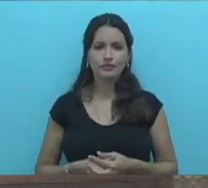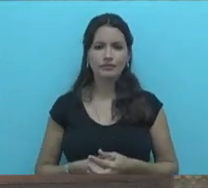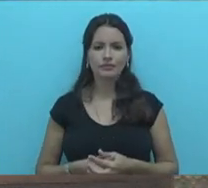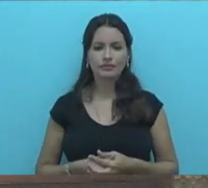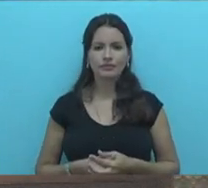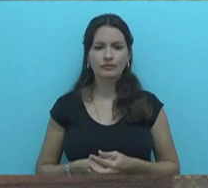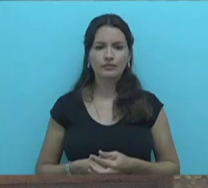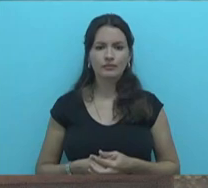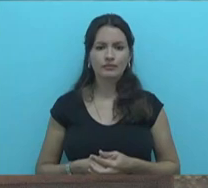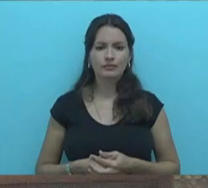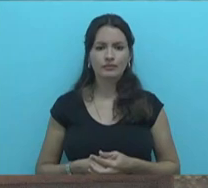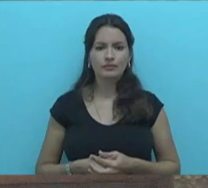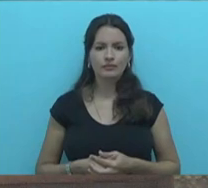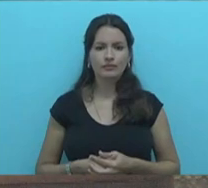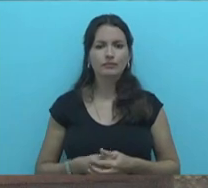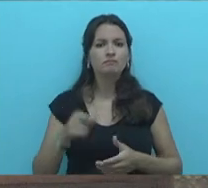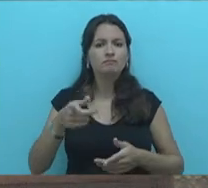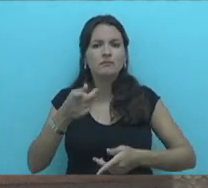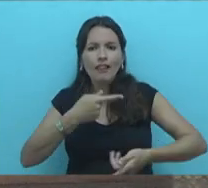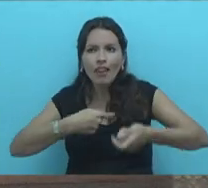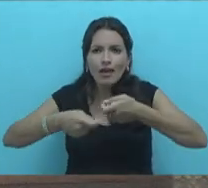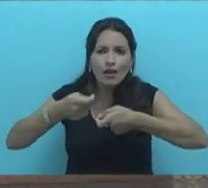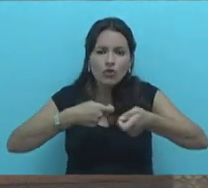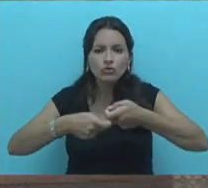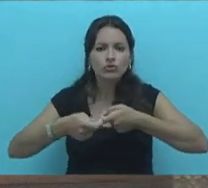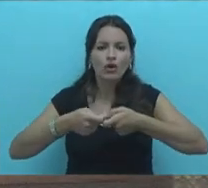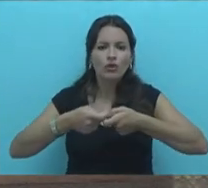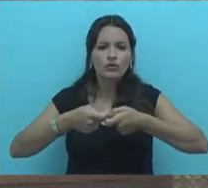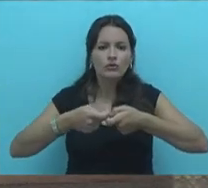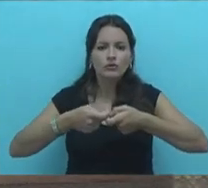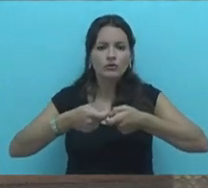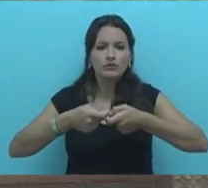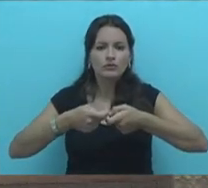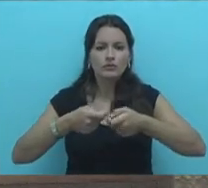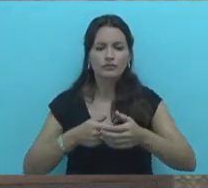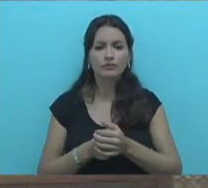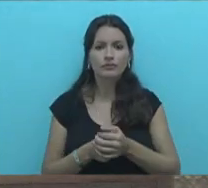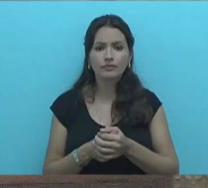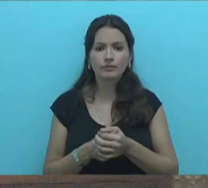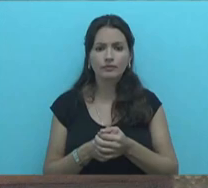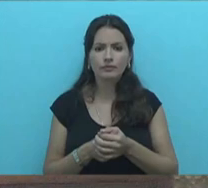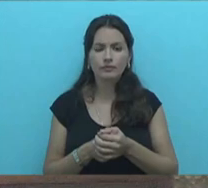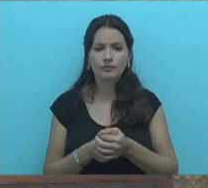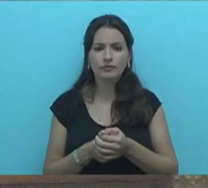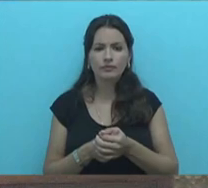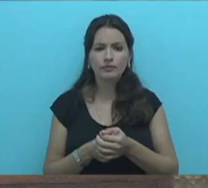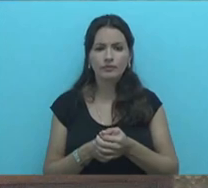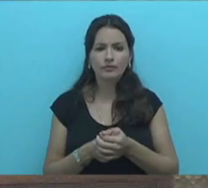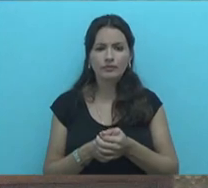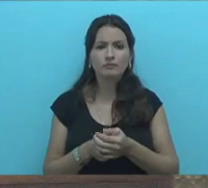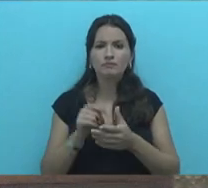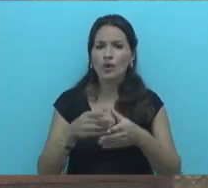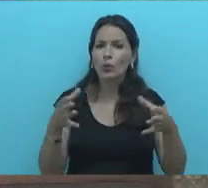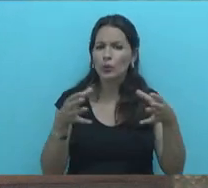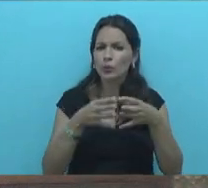Es decir, D'Alessio estaba haciendo negocios espurios, era integrante de eso que se podría llamar los grupos